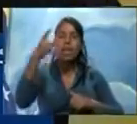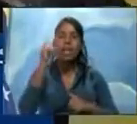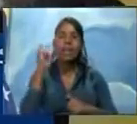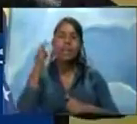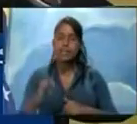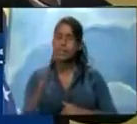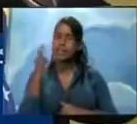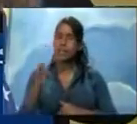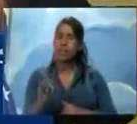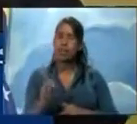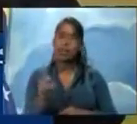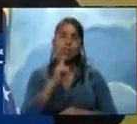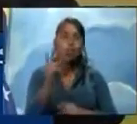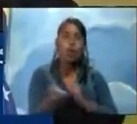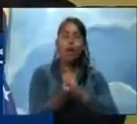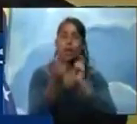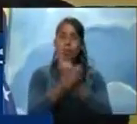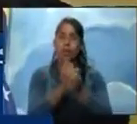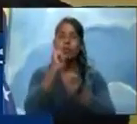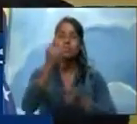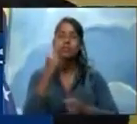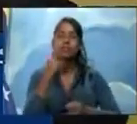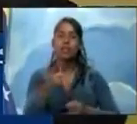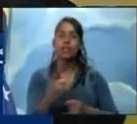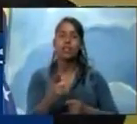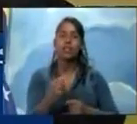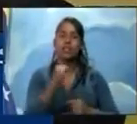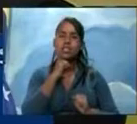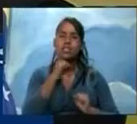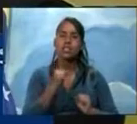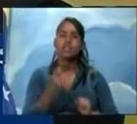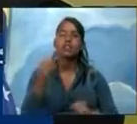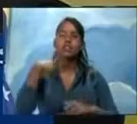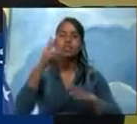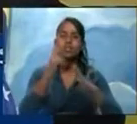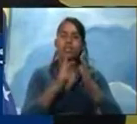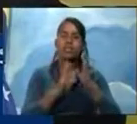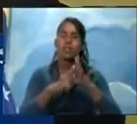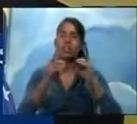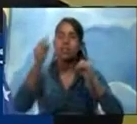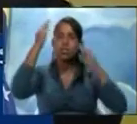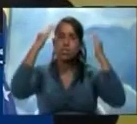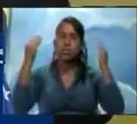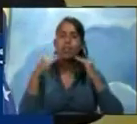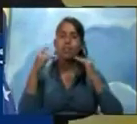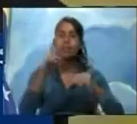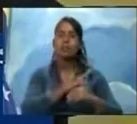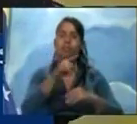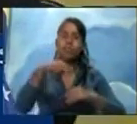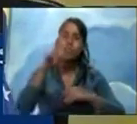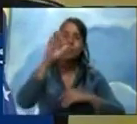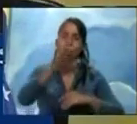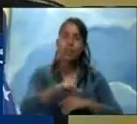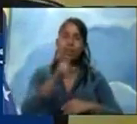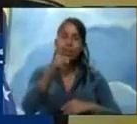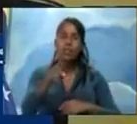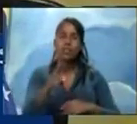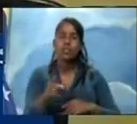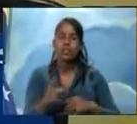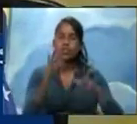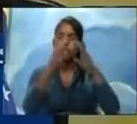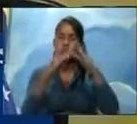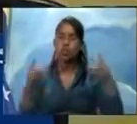mañana y siempre. No ha cambiado. Y dice, y visiones de su cabeza mientras estaba en su